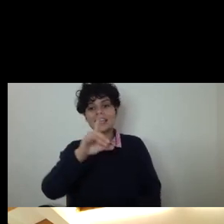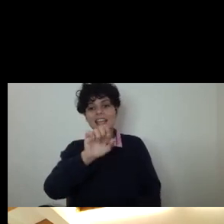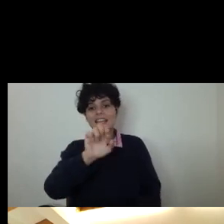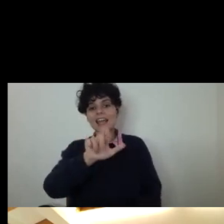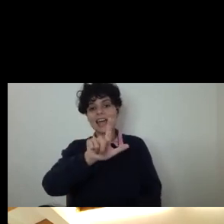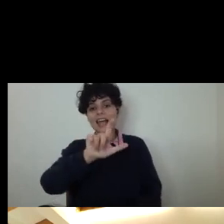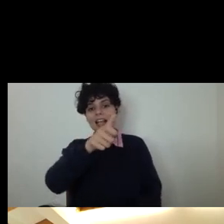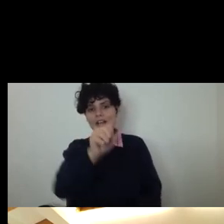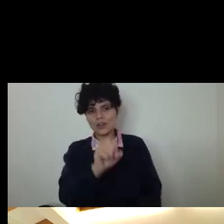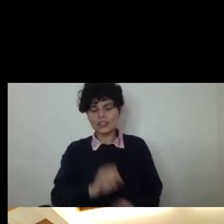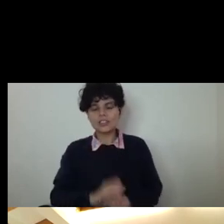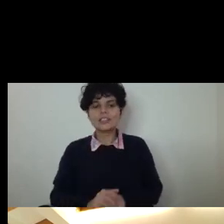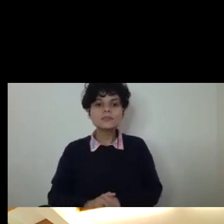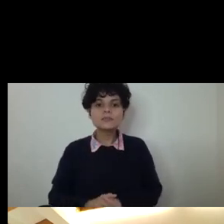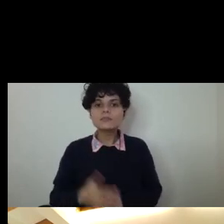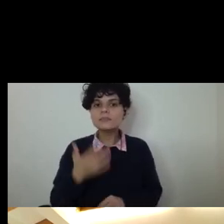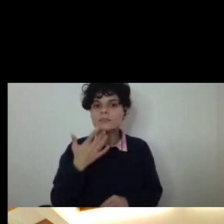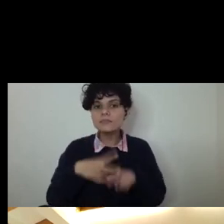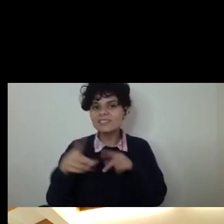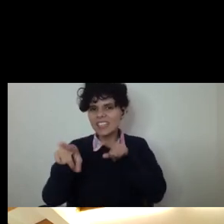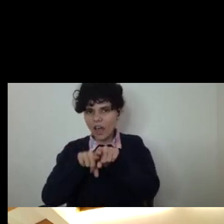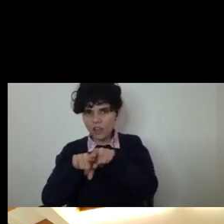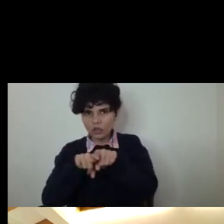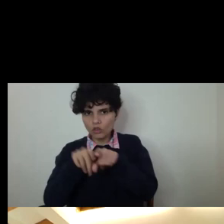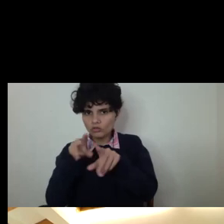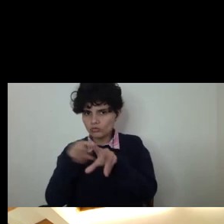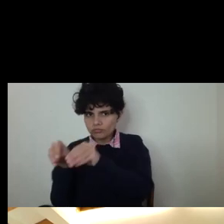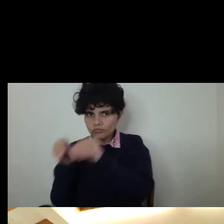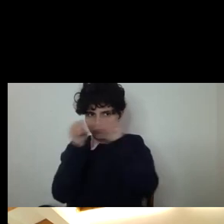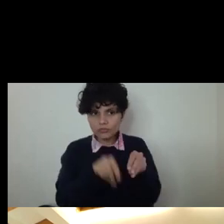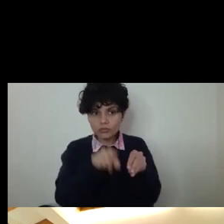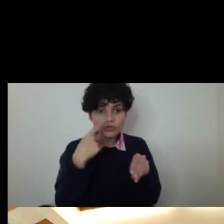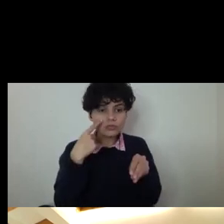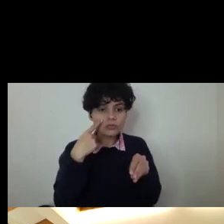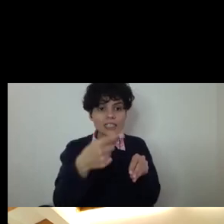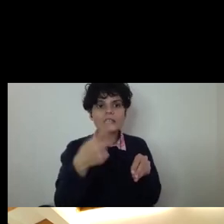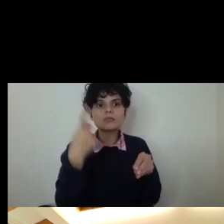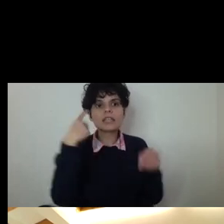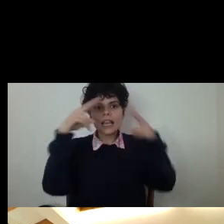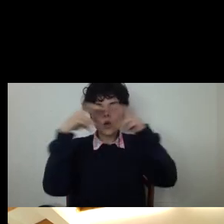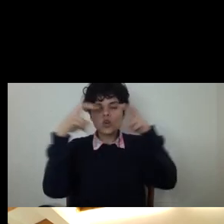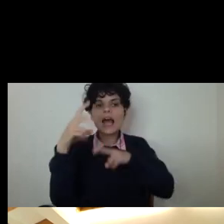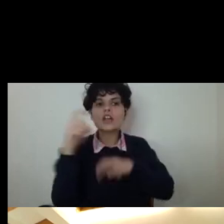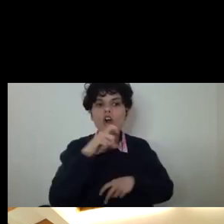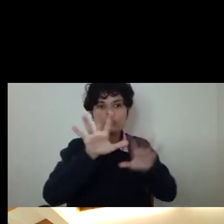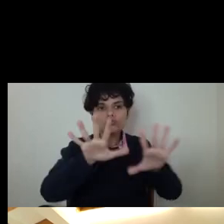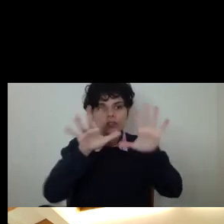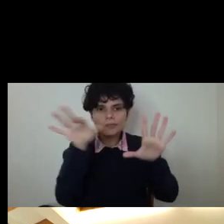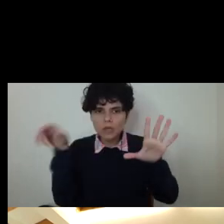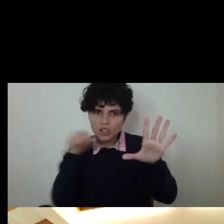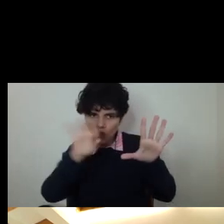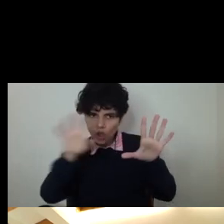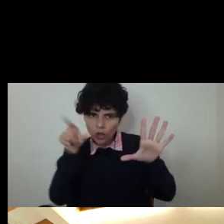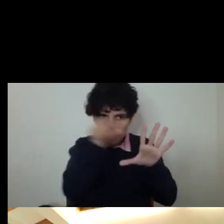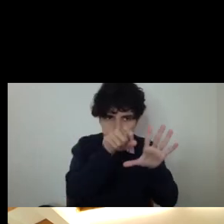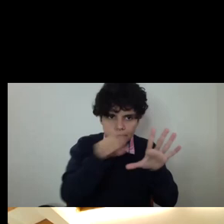Usamos cultivos primarios de hipocampo de rata, y ustedes ven aquí, están tenidos los cultivos, las neuronas en rojo, y las